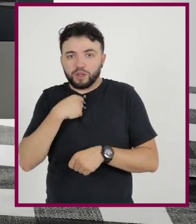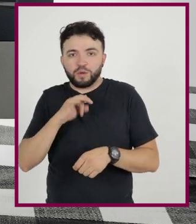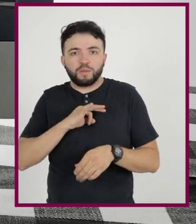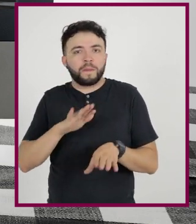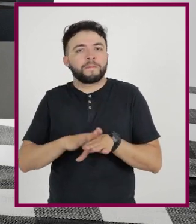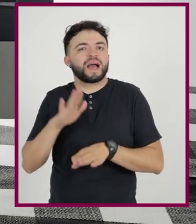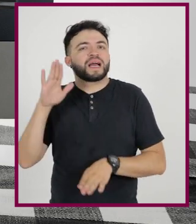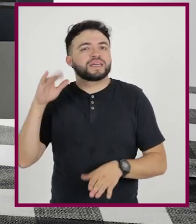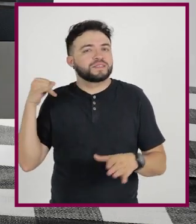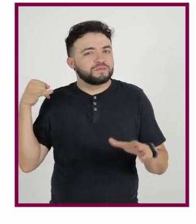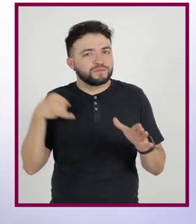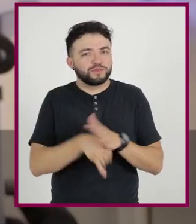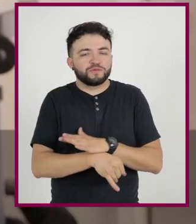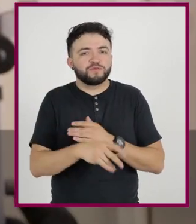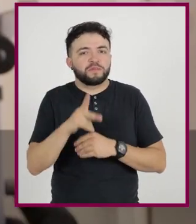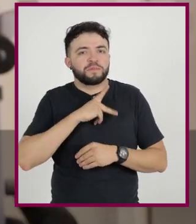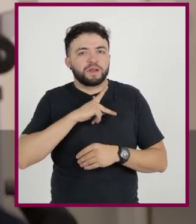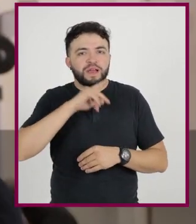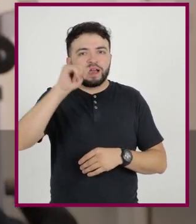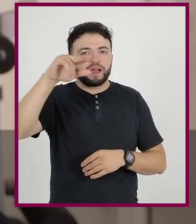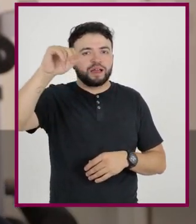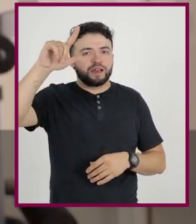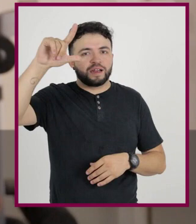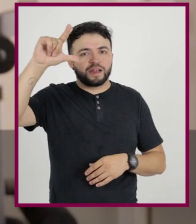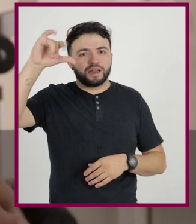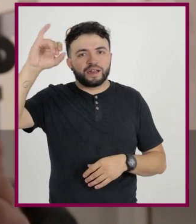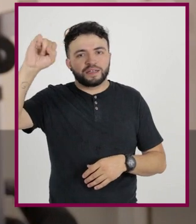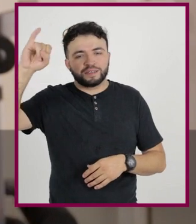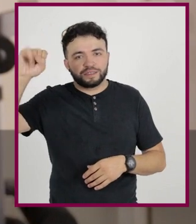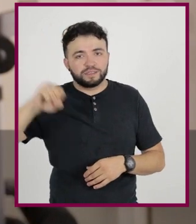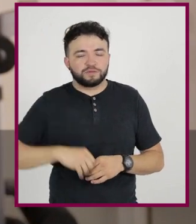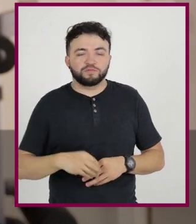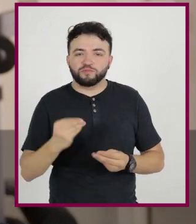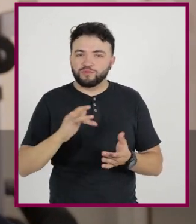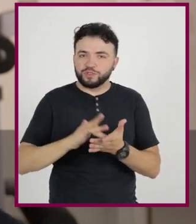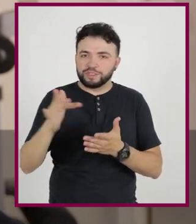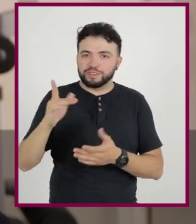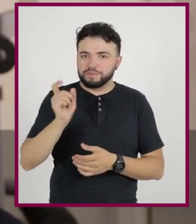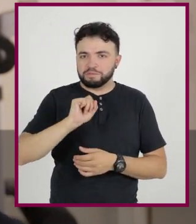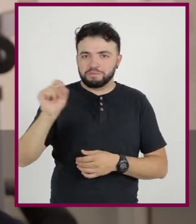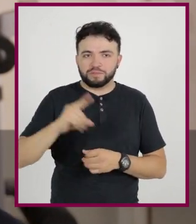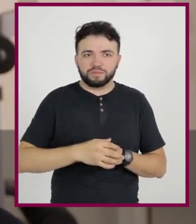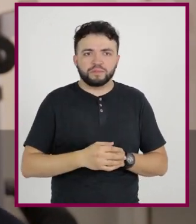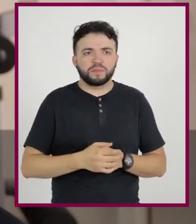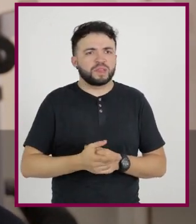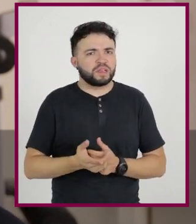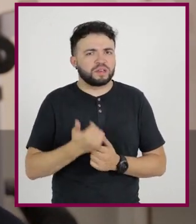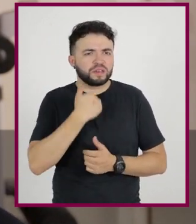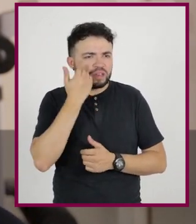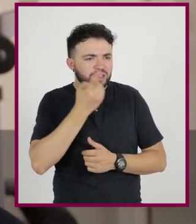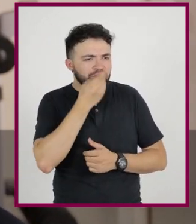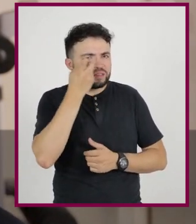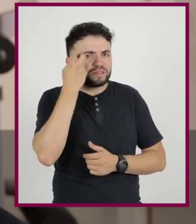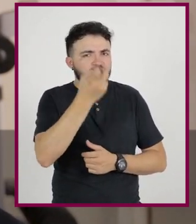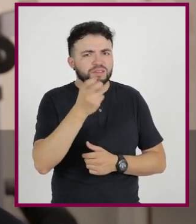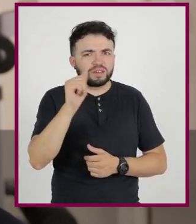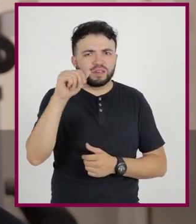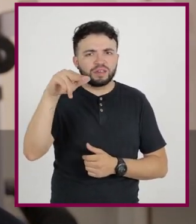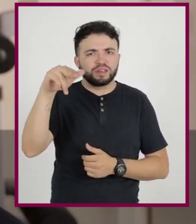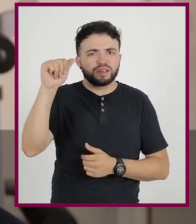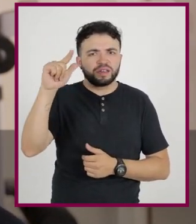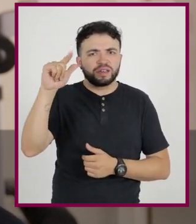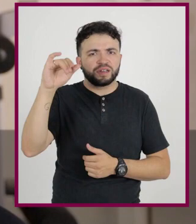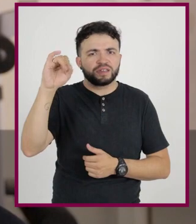análisis de manera más profunda. Muchísimas gracias a nuestra especialista. Entonces podemos decir que un análisis del